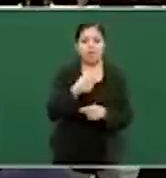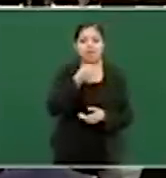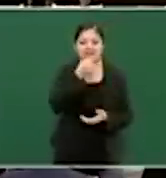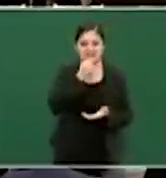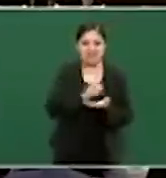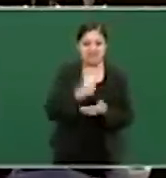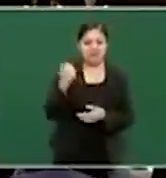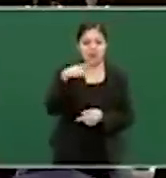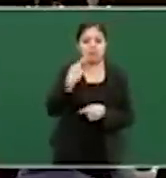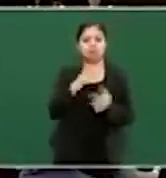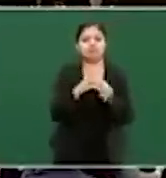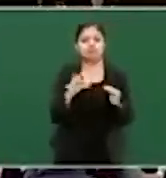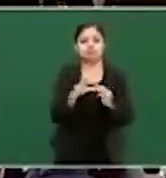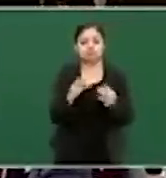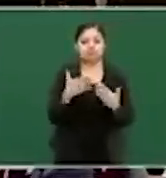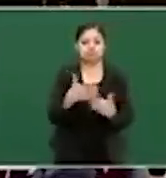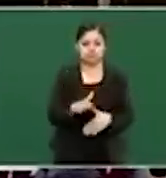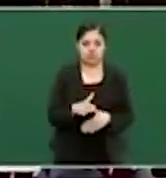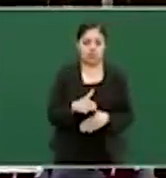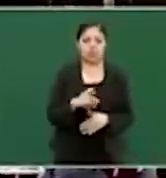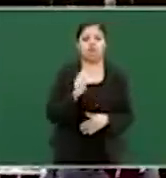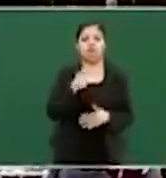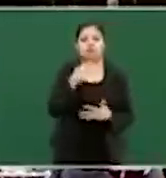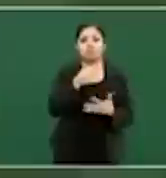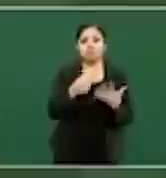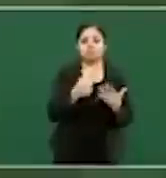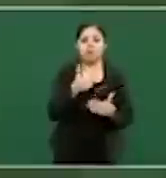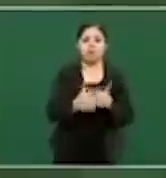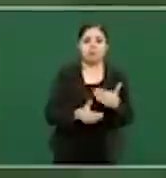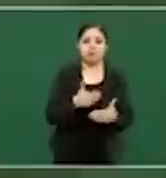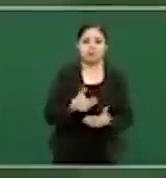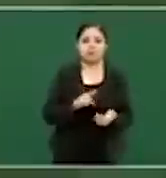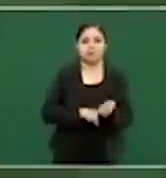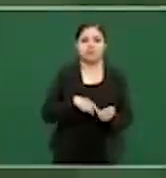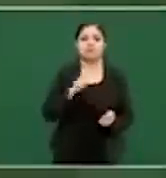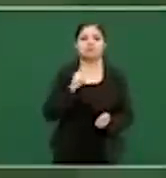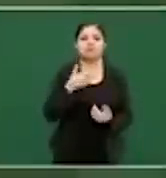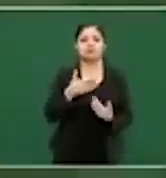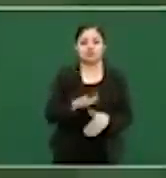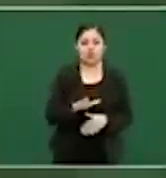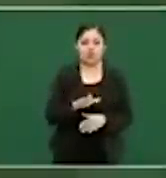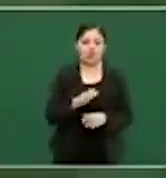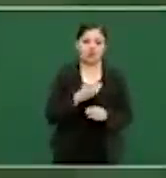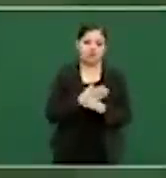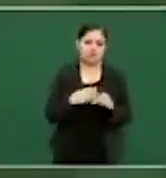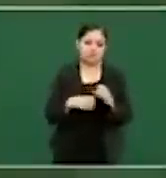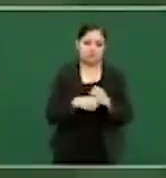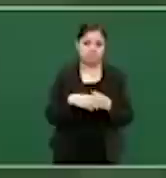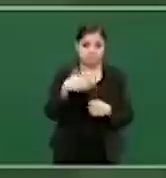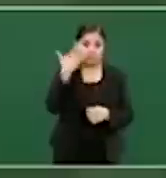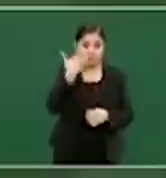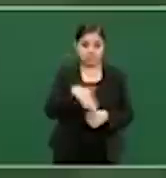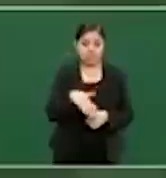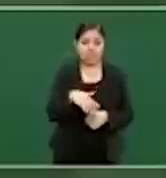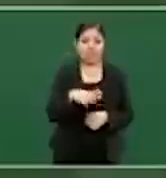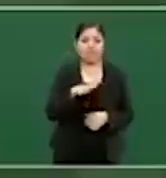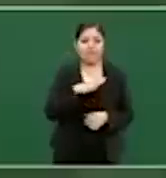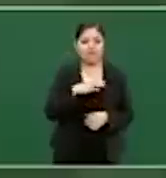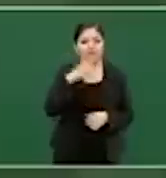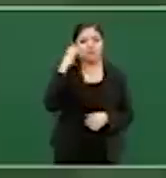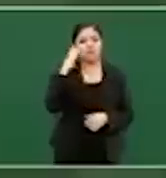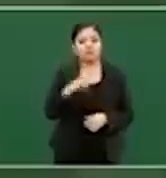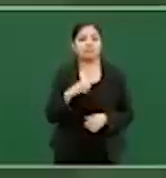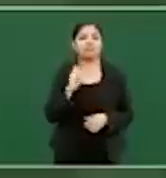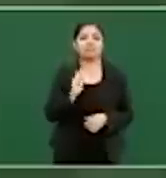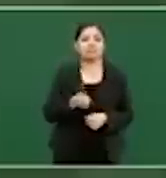información, corroborar que en el otro indicador en materia de violencia, es decir, por un lado, la violencia que afecta directamente a las